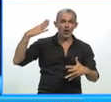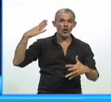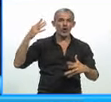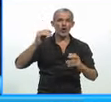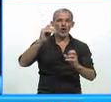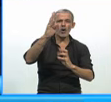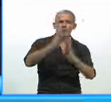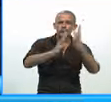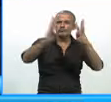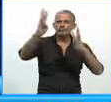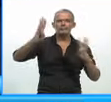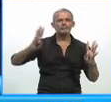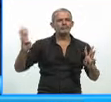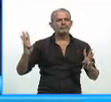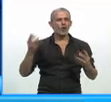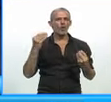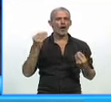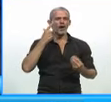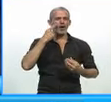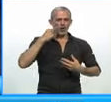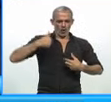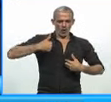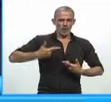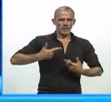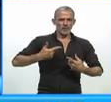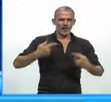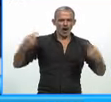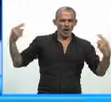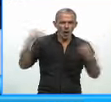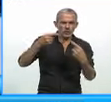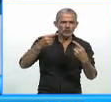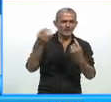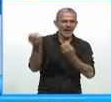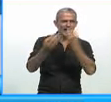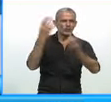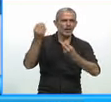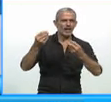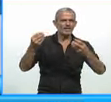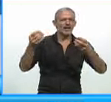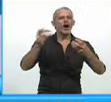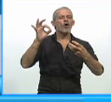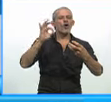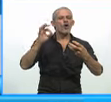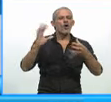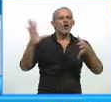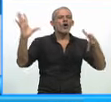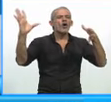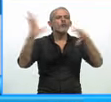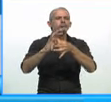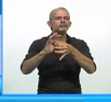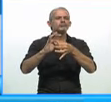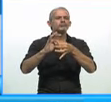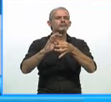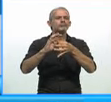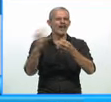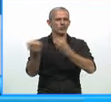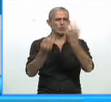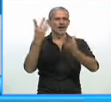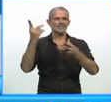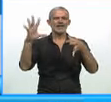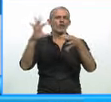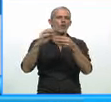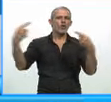sea. Es el hombre contra la naturaleza o el atleta de la mano de la naturaleza para llegar a la